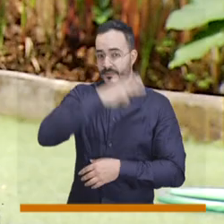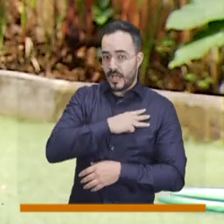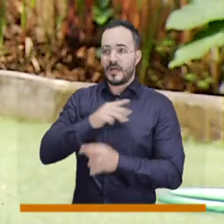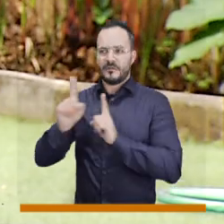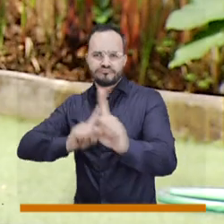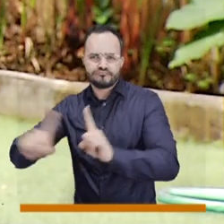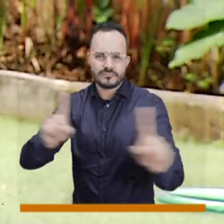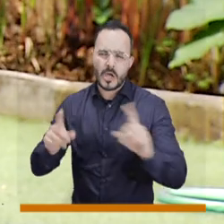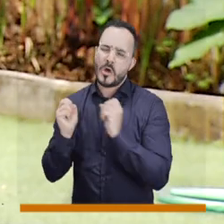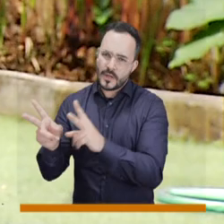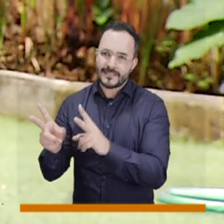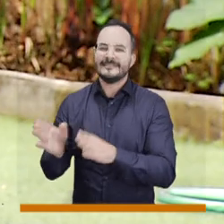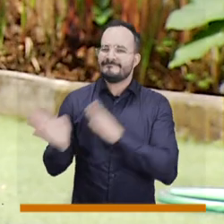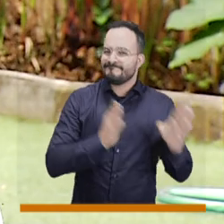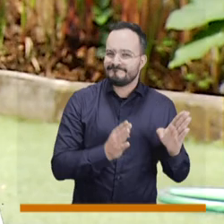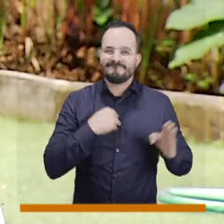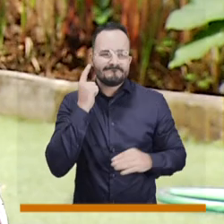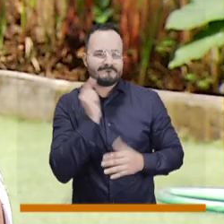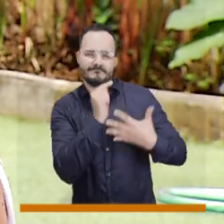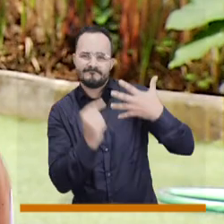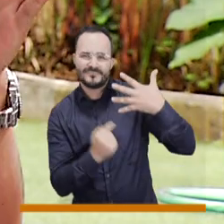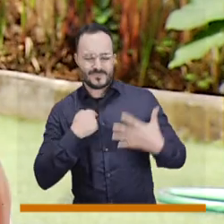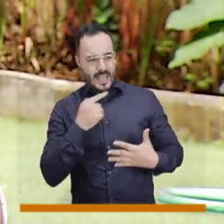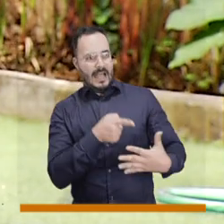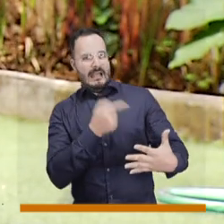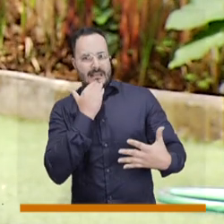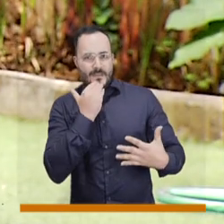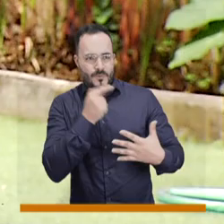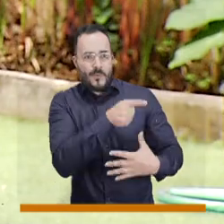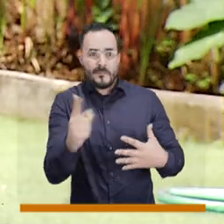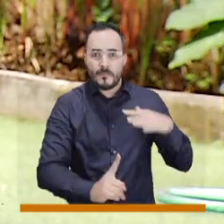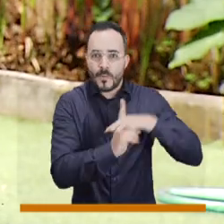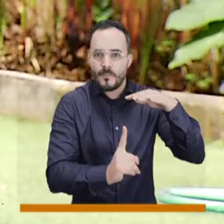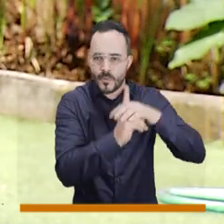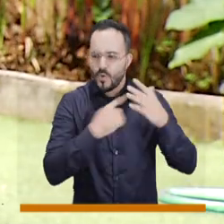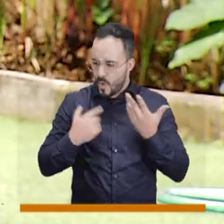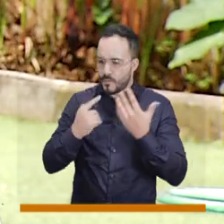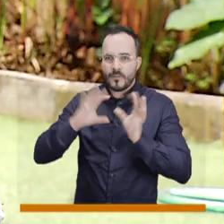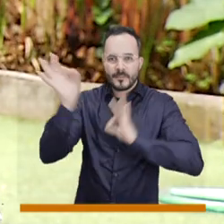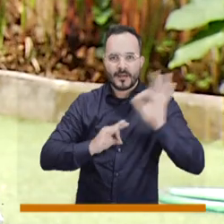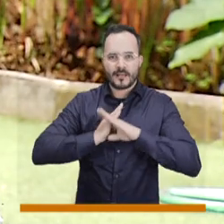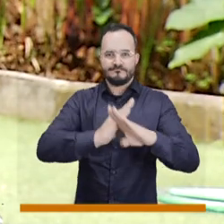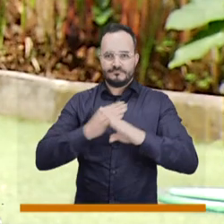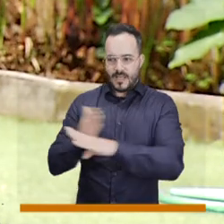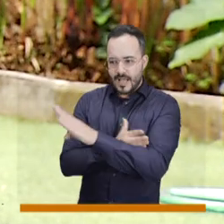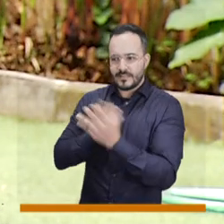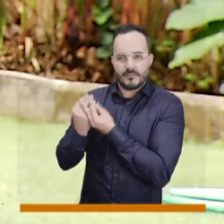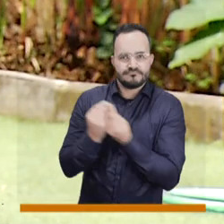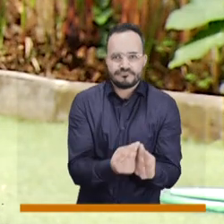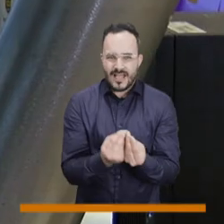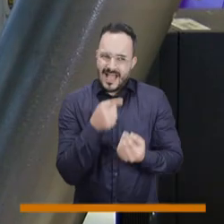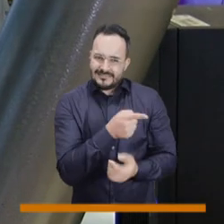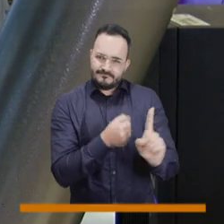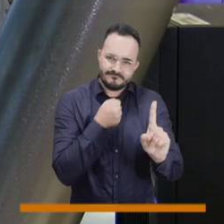nosotros tenemos que empezar a virar, a identificar cuáles son esos marcos objetivos que nos permiten a nosotros poder focalizar esos grandes impactos delincuenciales